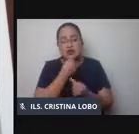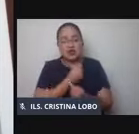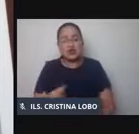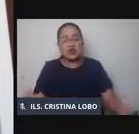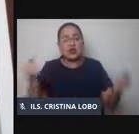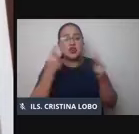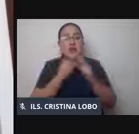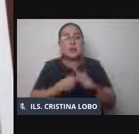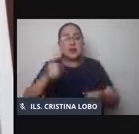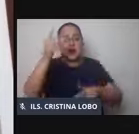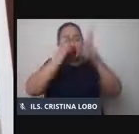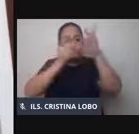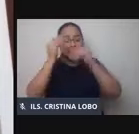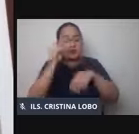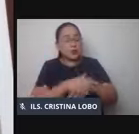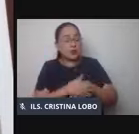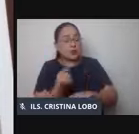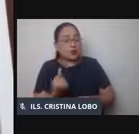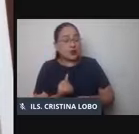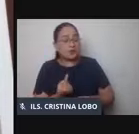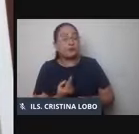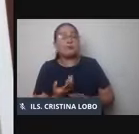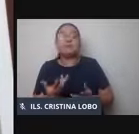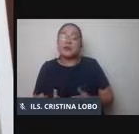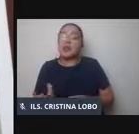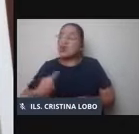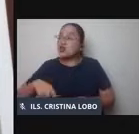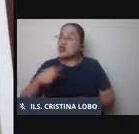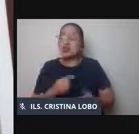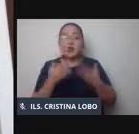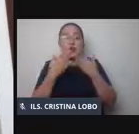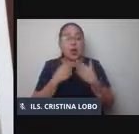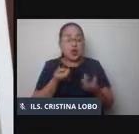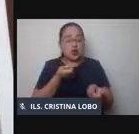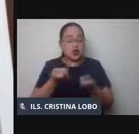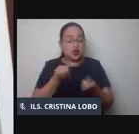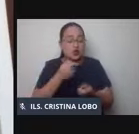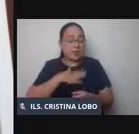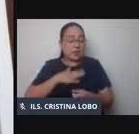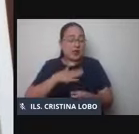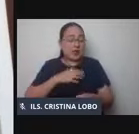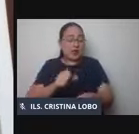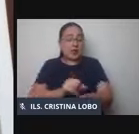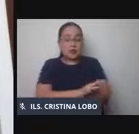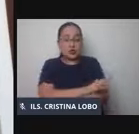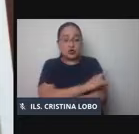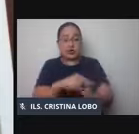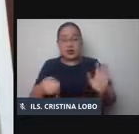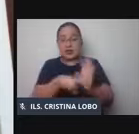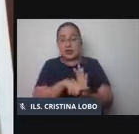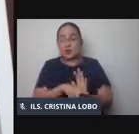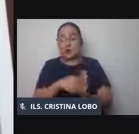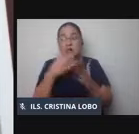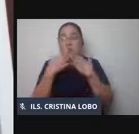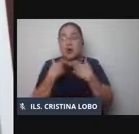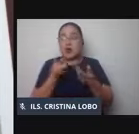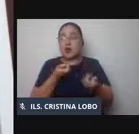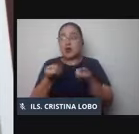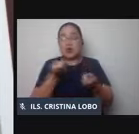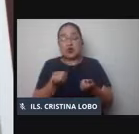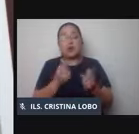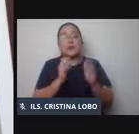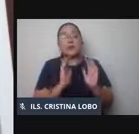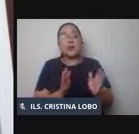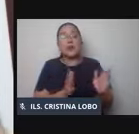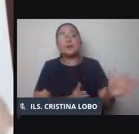no aprendemos a gestionar esta emocionalidad, que es negativa. Y entonces se va reproduciendo,